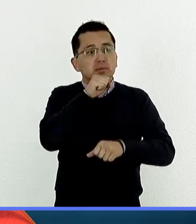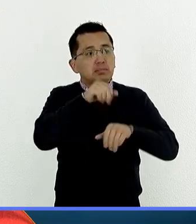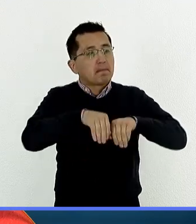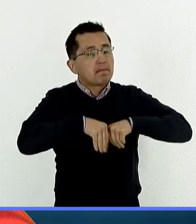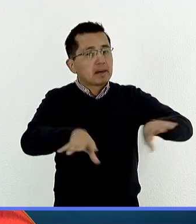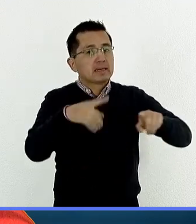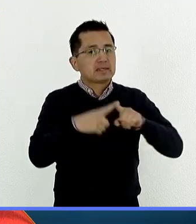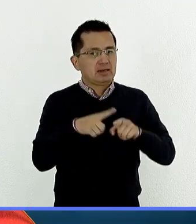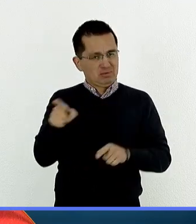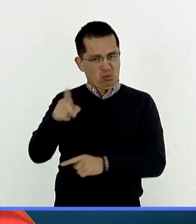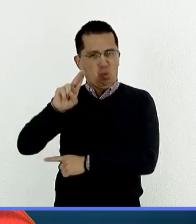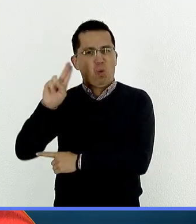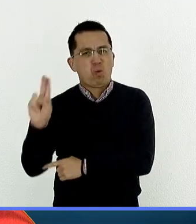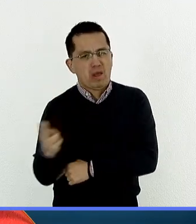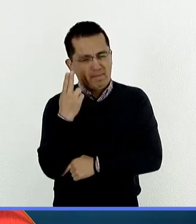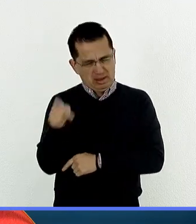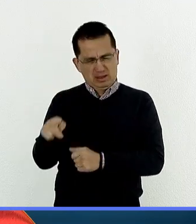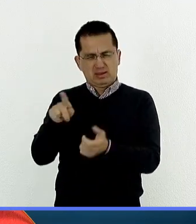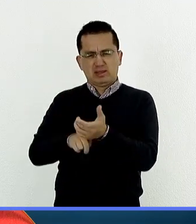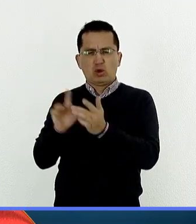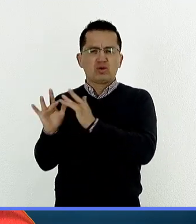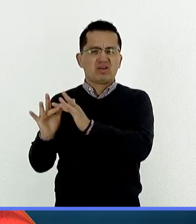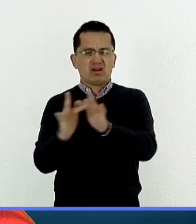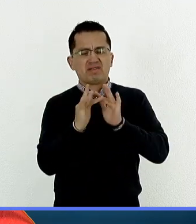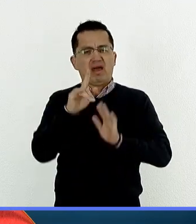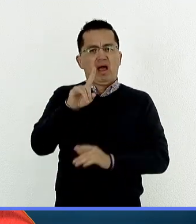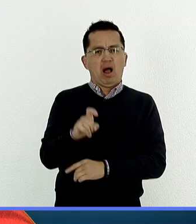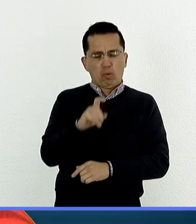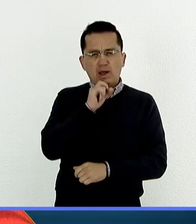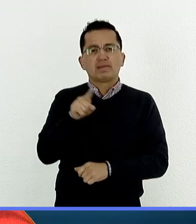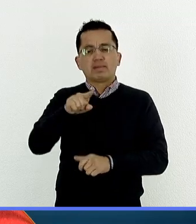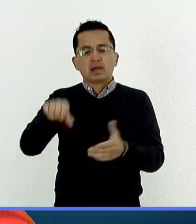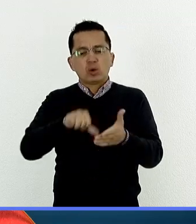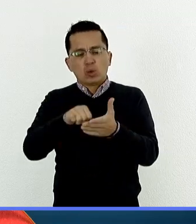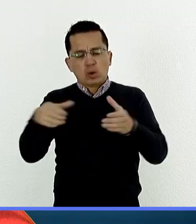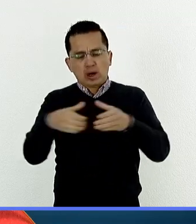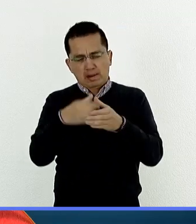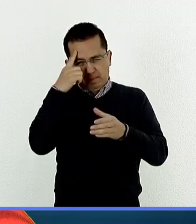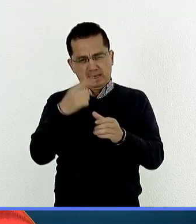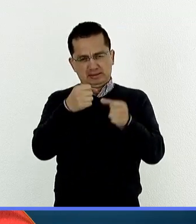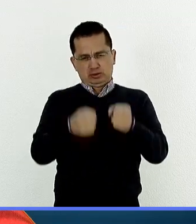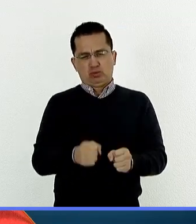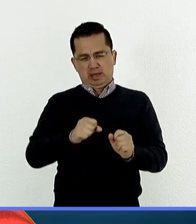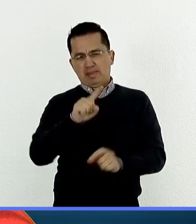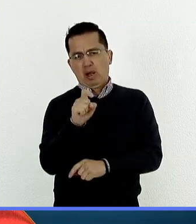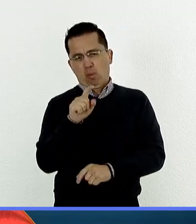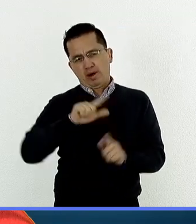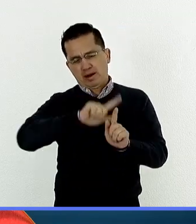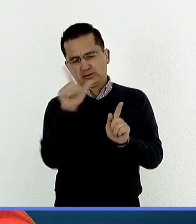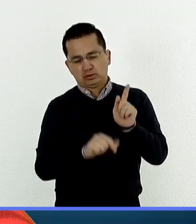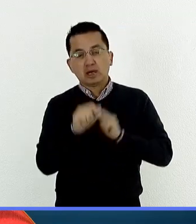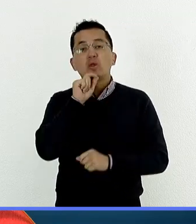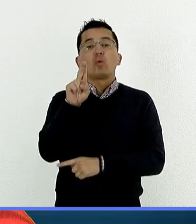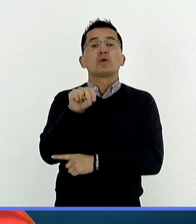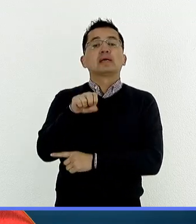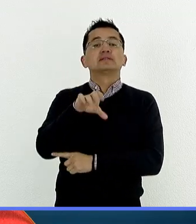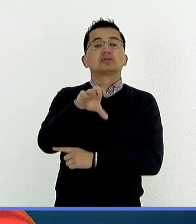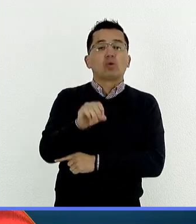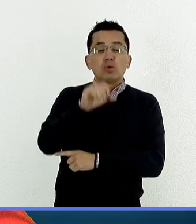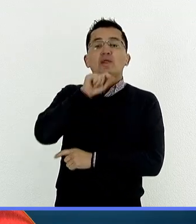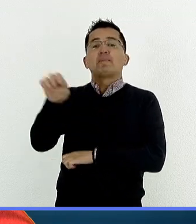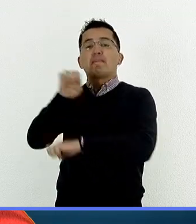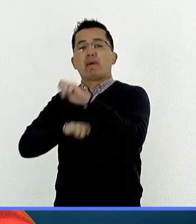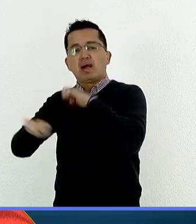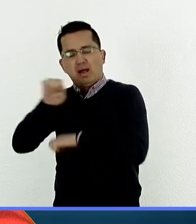de la red del agua de la UNAM el Centro Regional de seguridad hídrica de la UNESCO y también de la embajada de Suecia en México y para